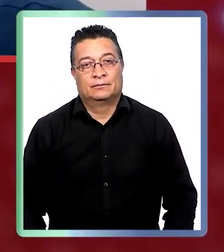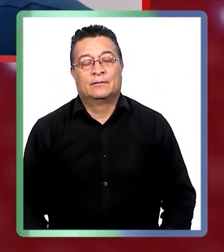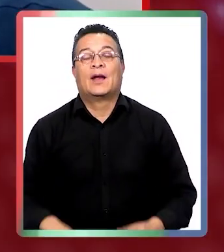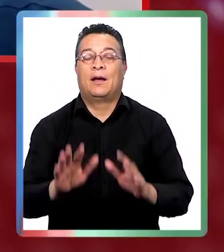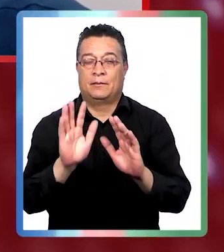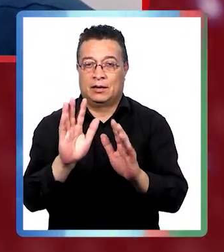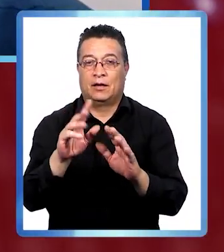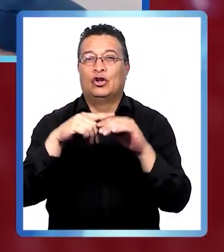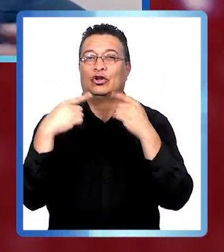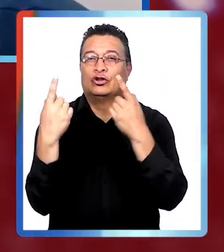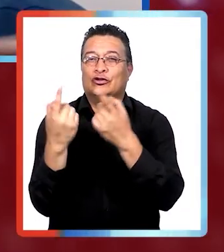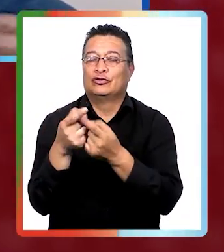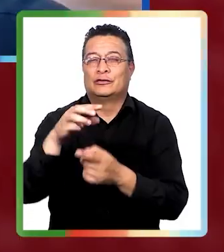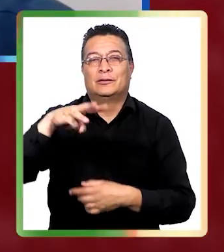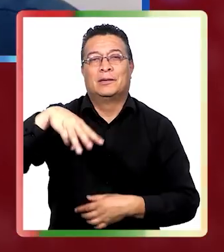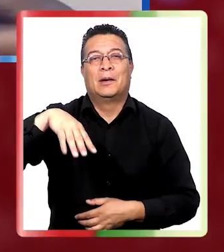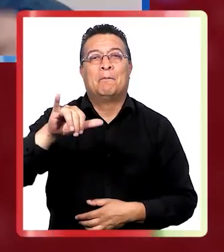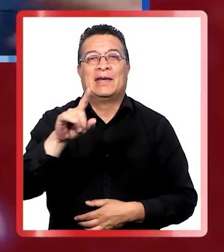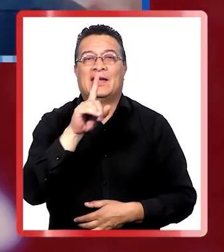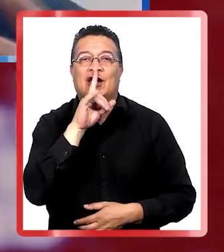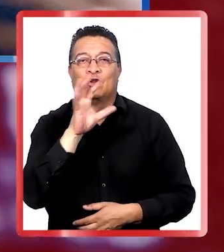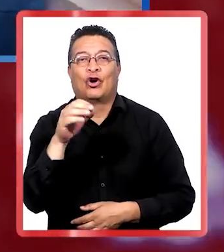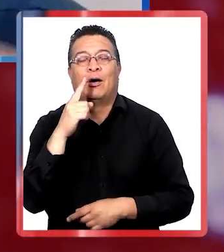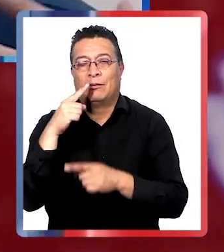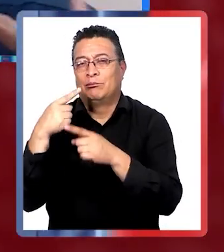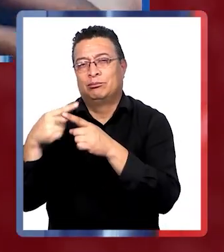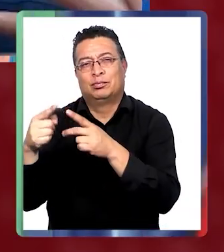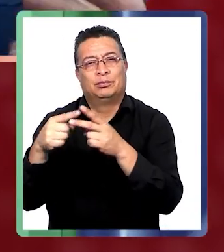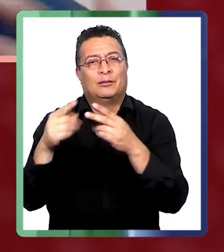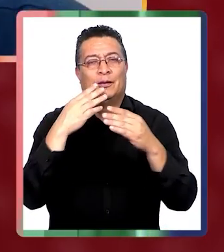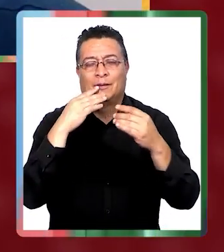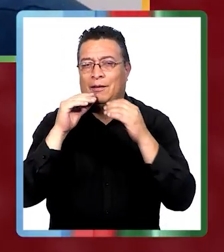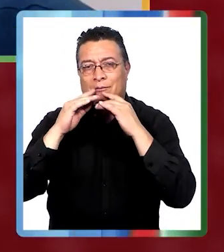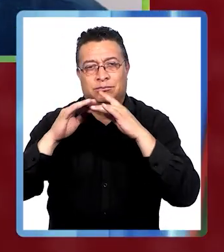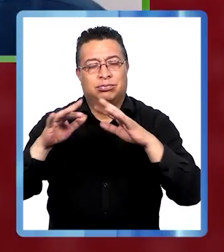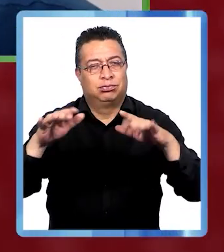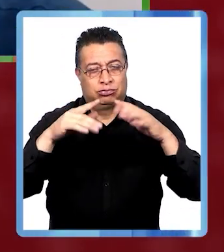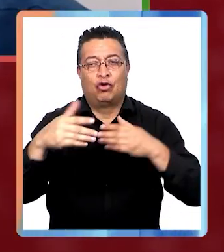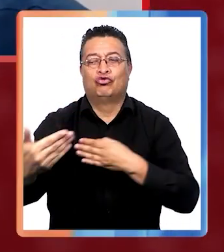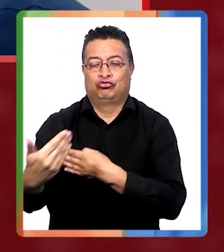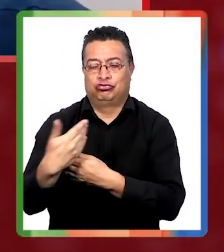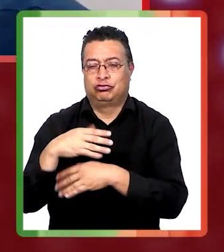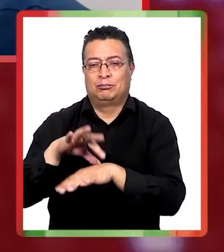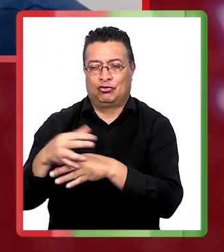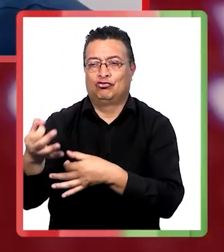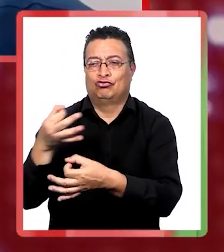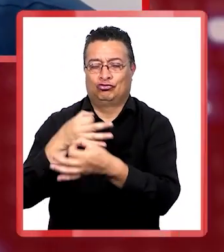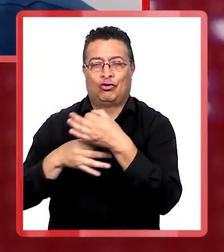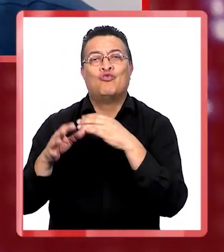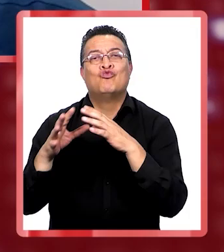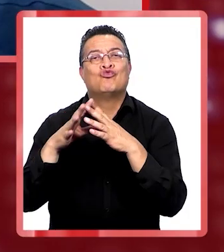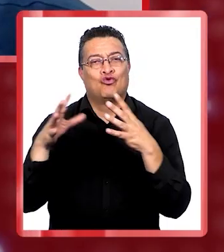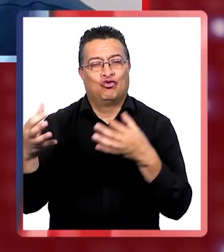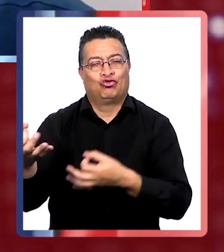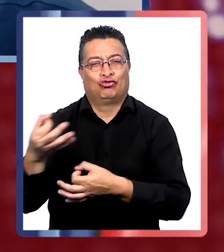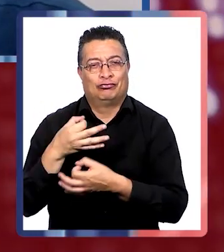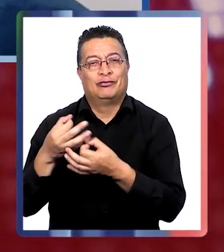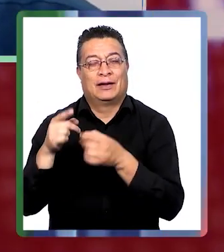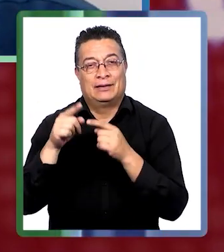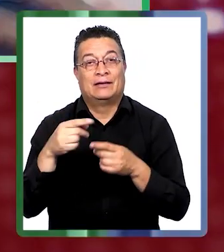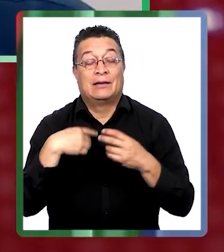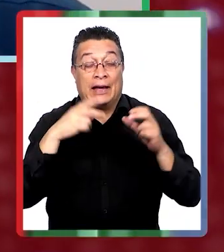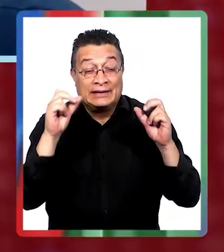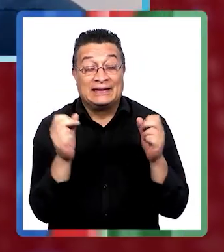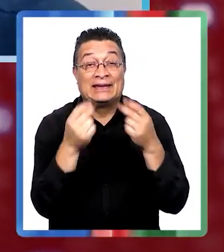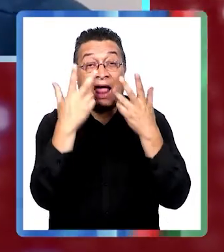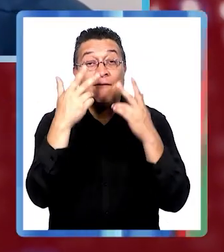Exacto. Mira, estos mitos que tú hablas es algo que lo vemos en el día a día, en la consulta. Y a ver, esto